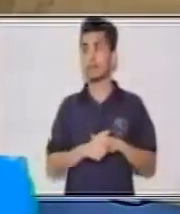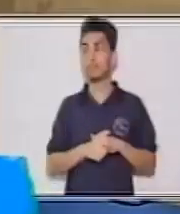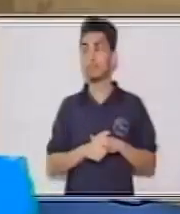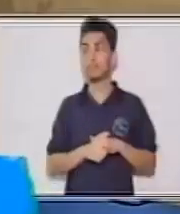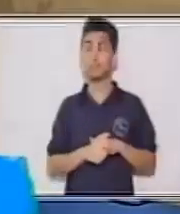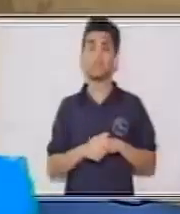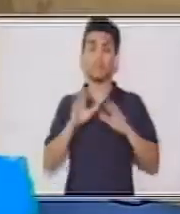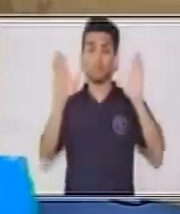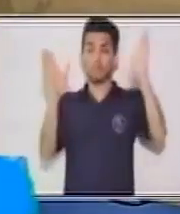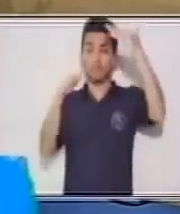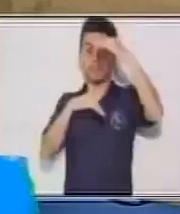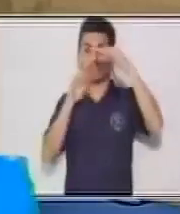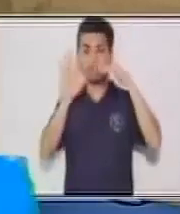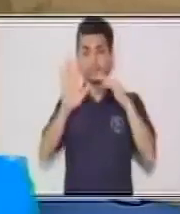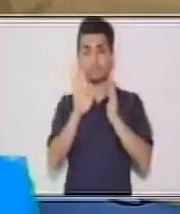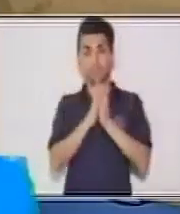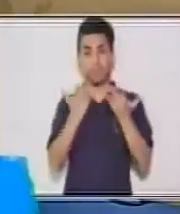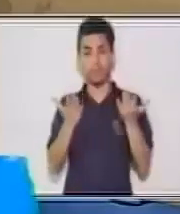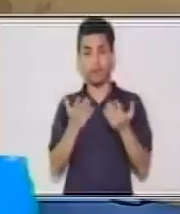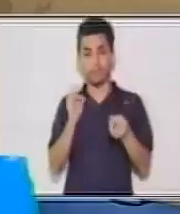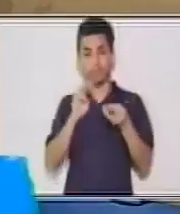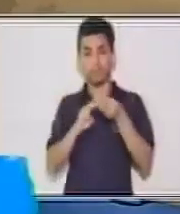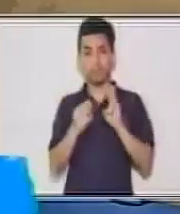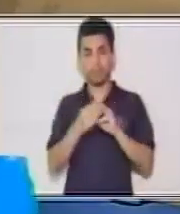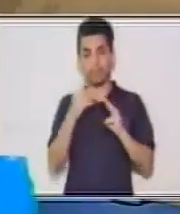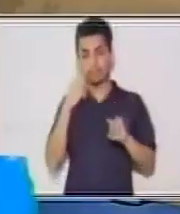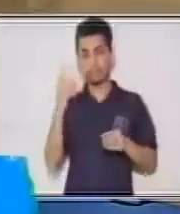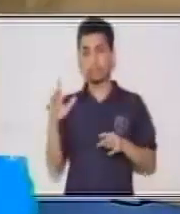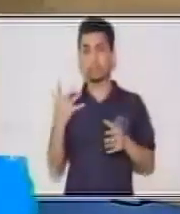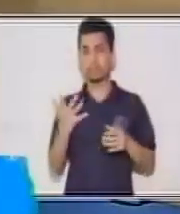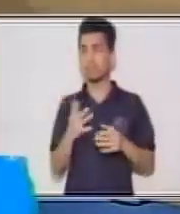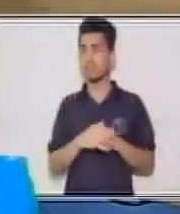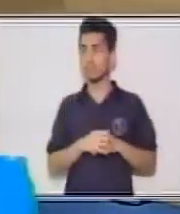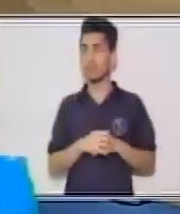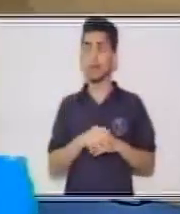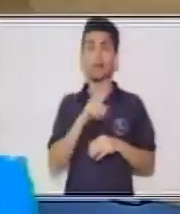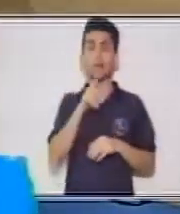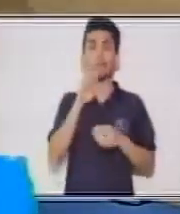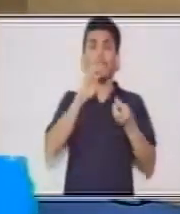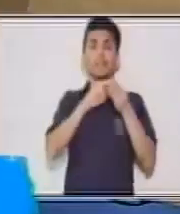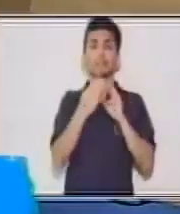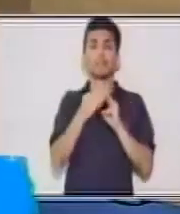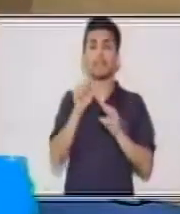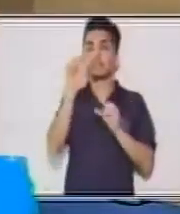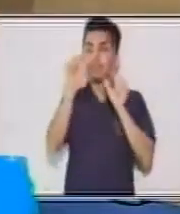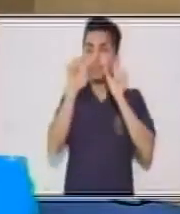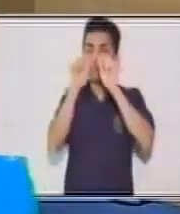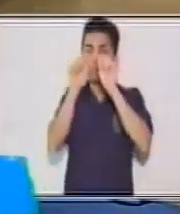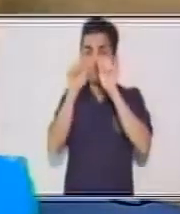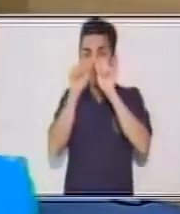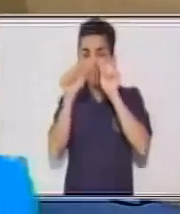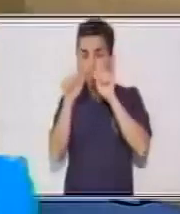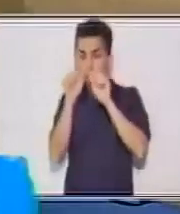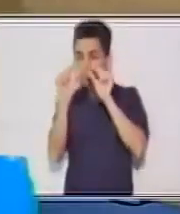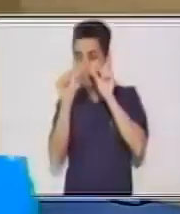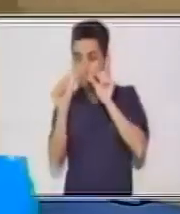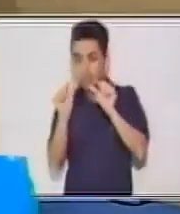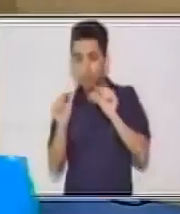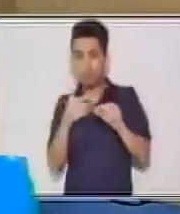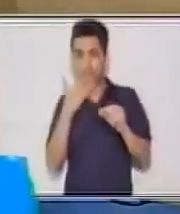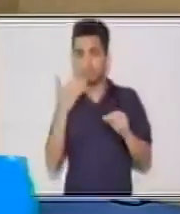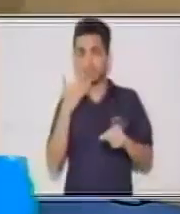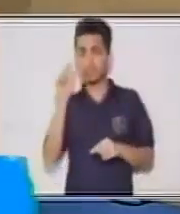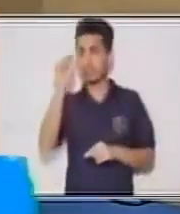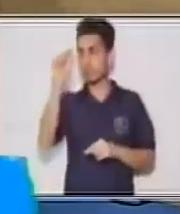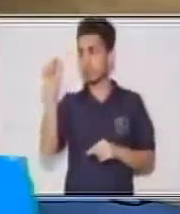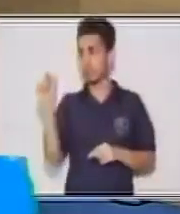un cuadrante en su cuaderno. Como matemática se trabaja en cuadrícula, entonces fácilmente usted puede ir ubicando algunos puntos, ¿verdad?